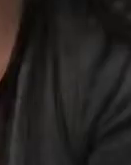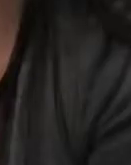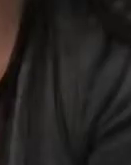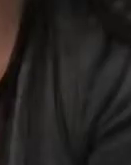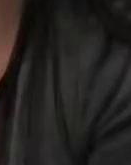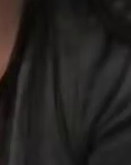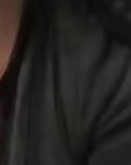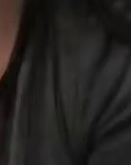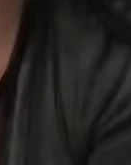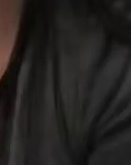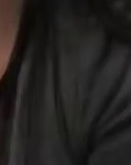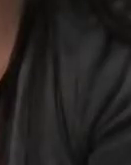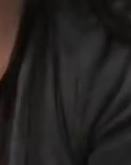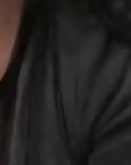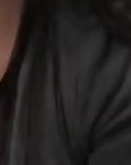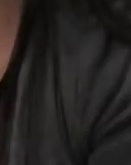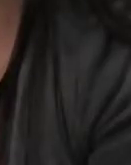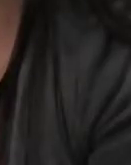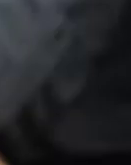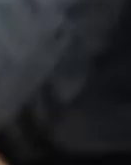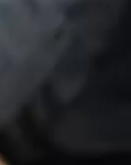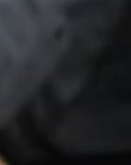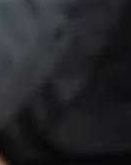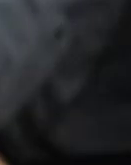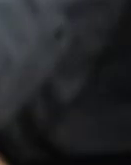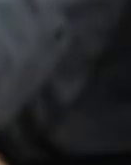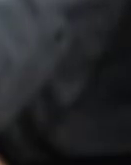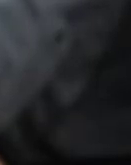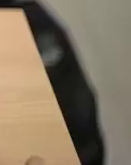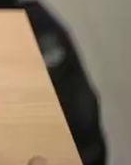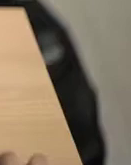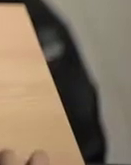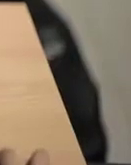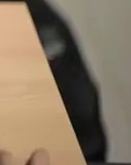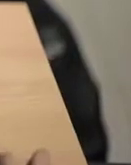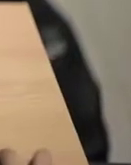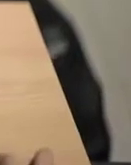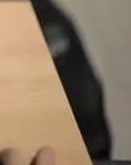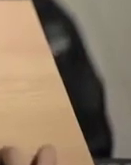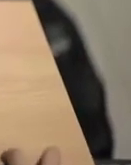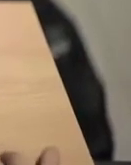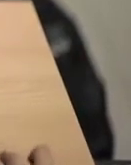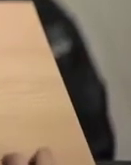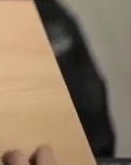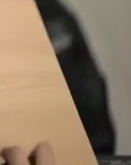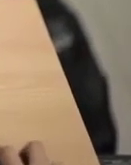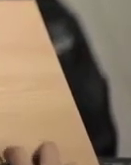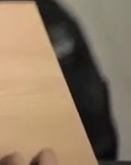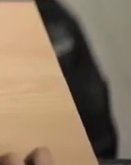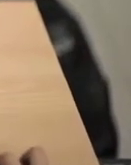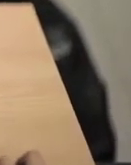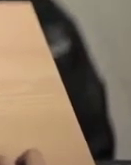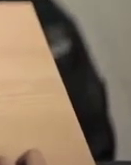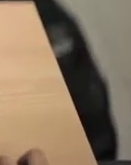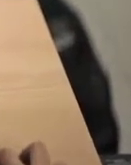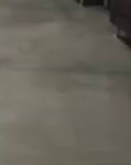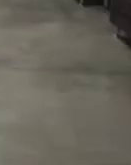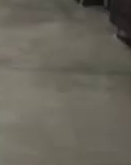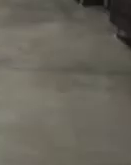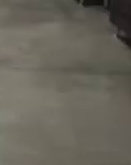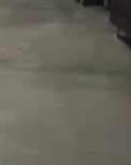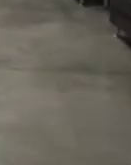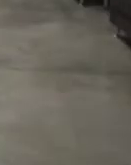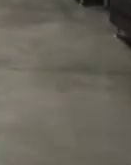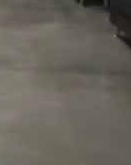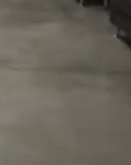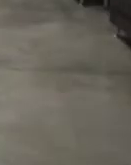región en las cuales los mismos estudiantes que están tomando las clases ahorita puedan conseguir un trabajo más adelante. Porque al fin y